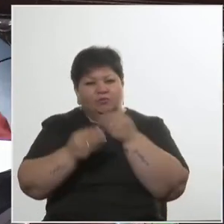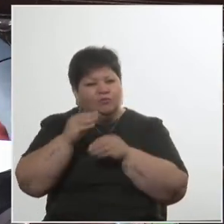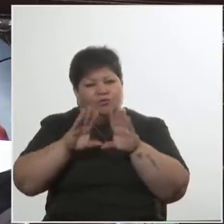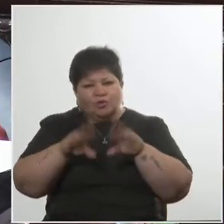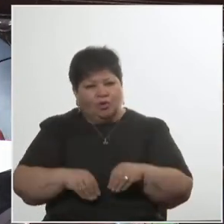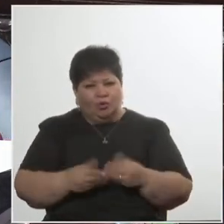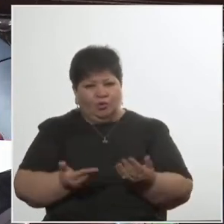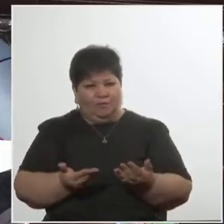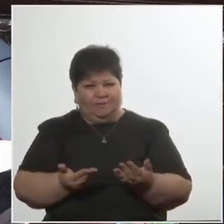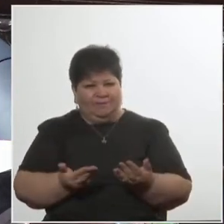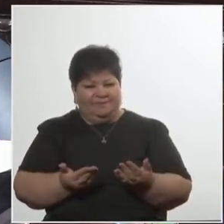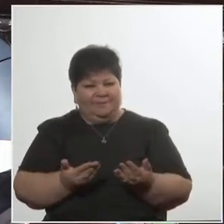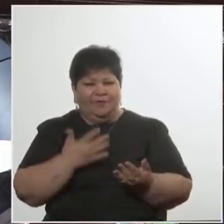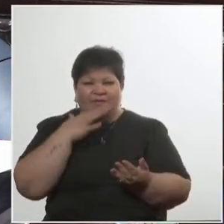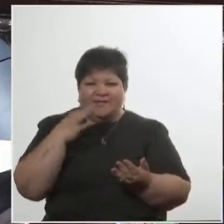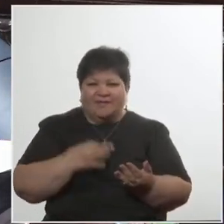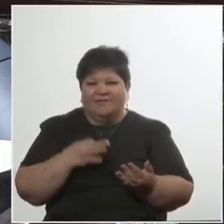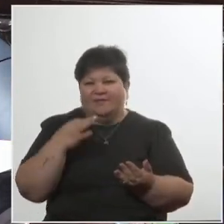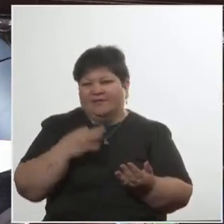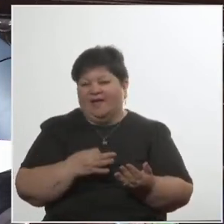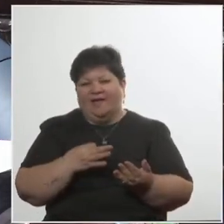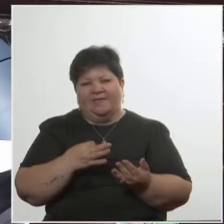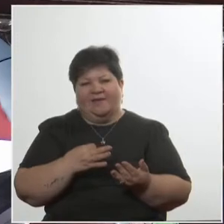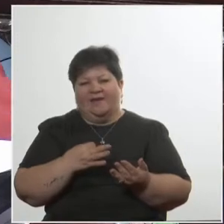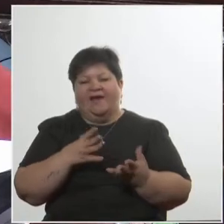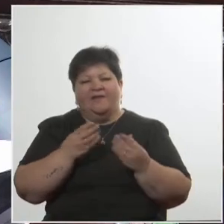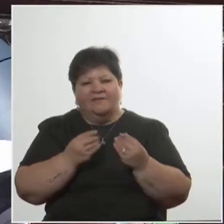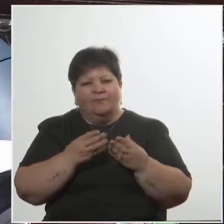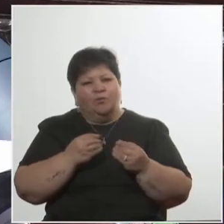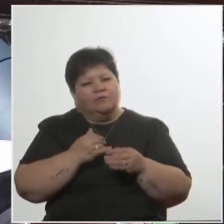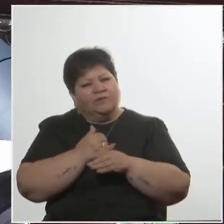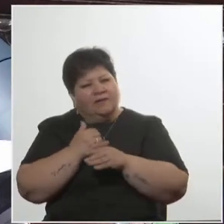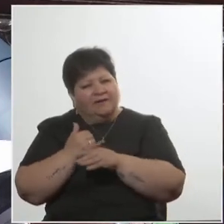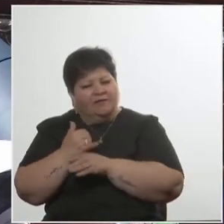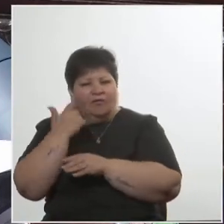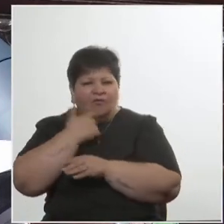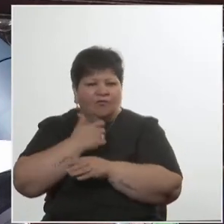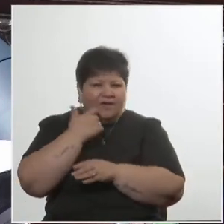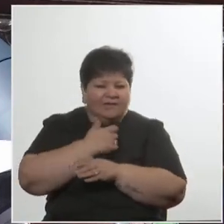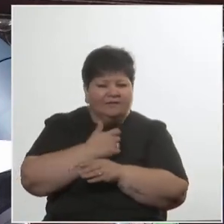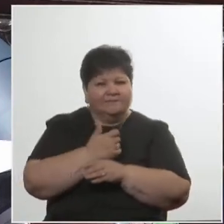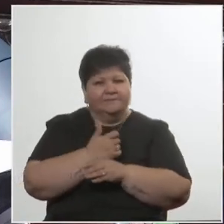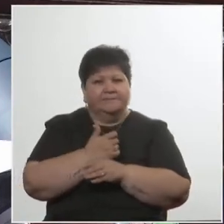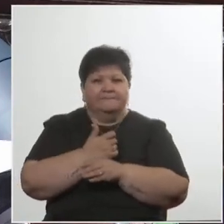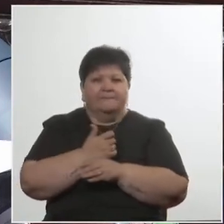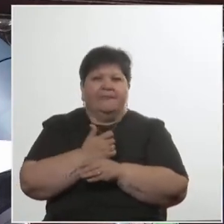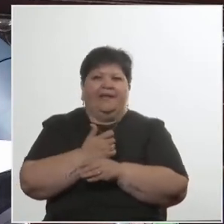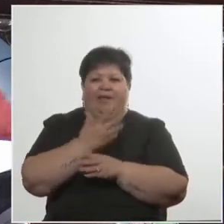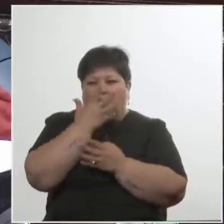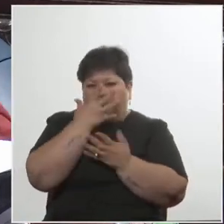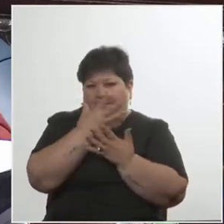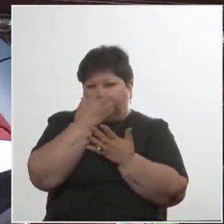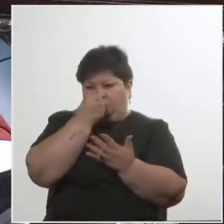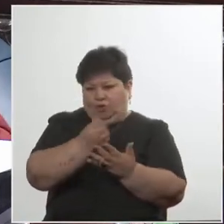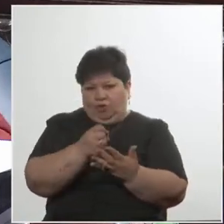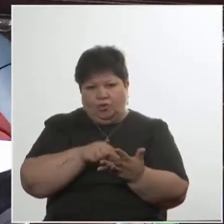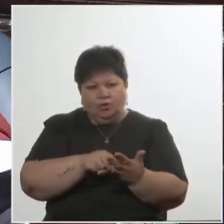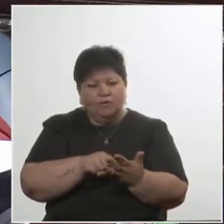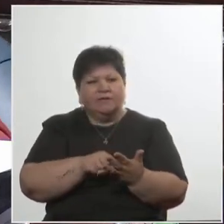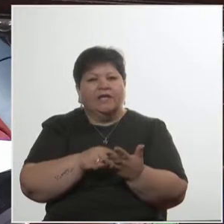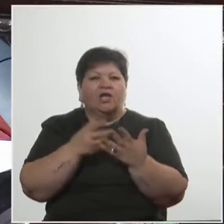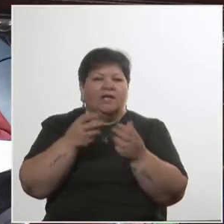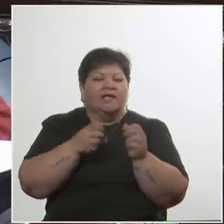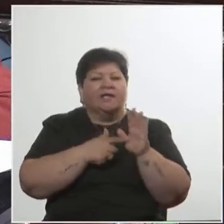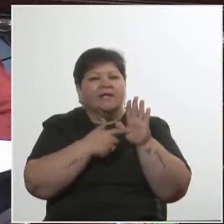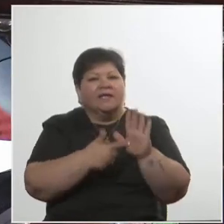estaba realmente con muchas falencias este en su alcance en su comprensión en lo que quería